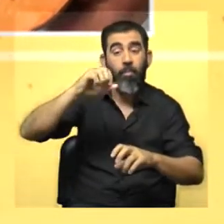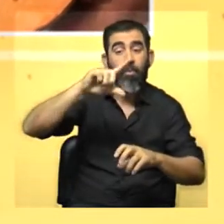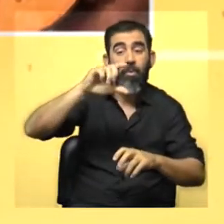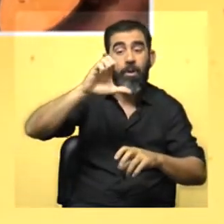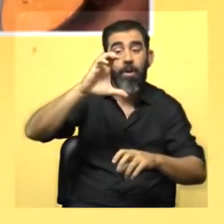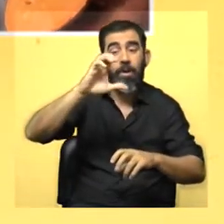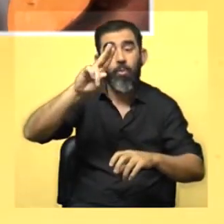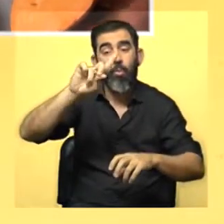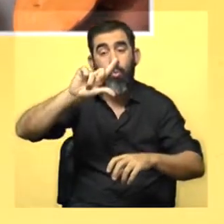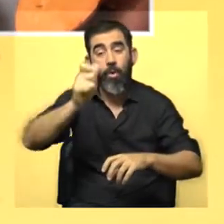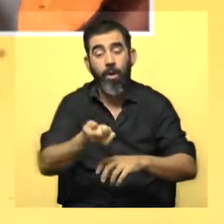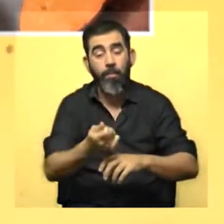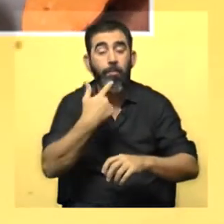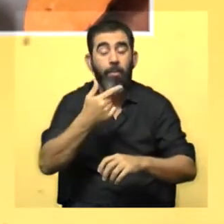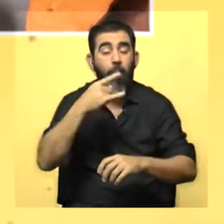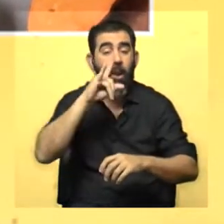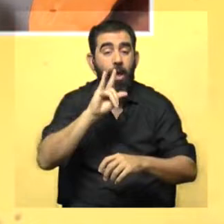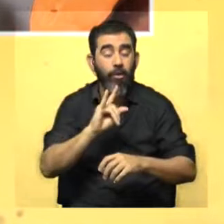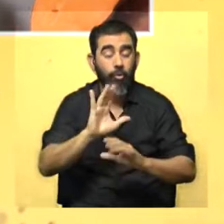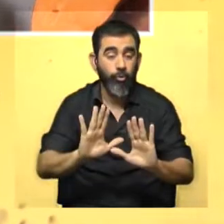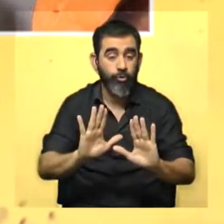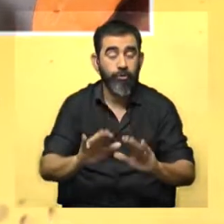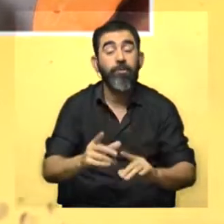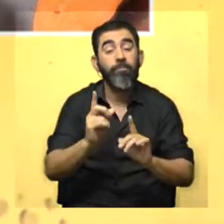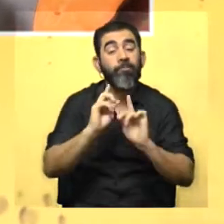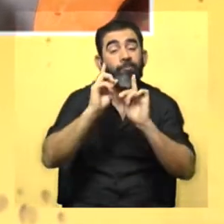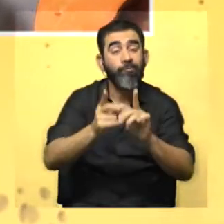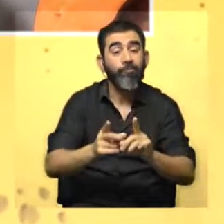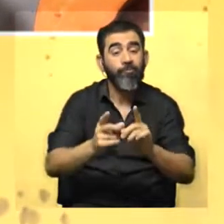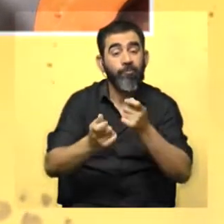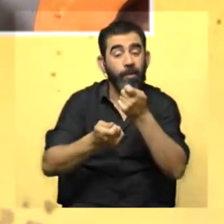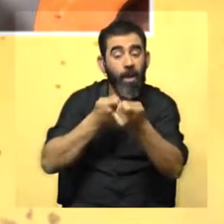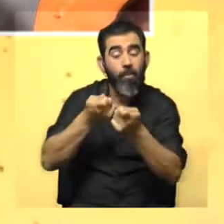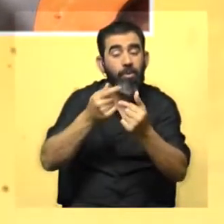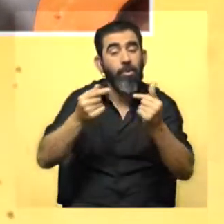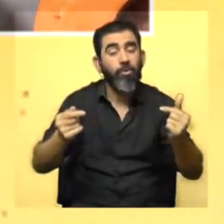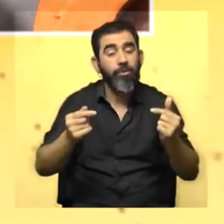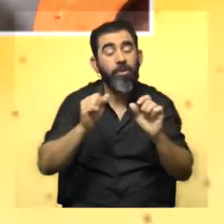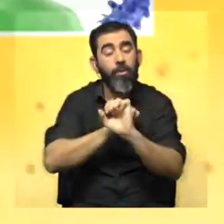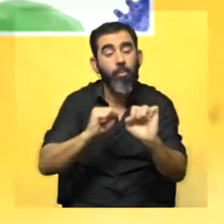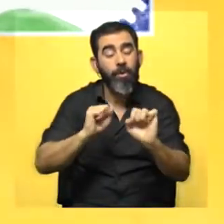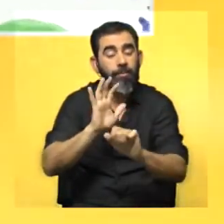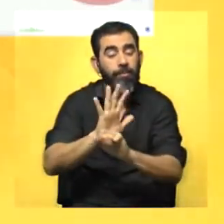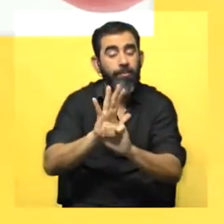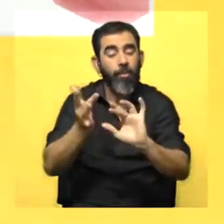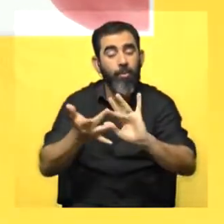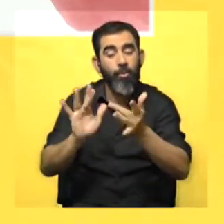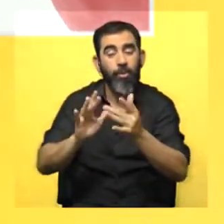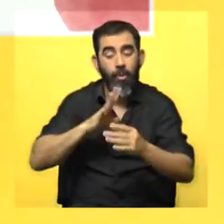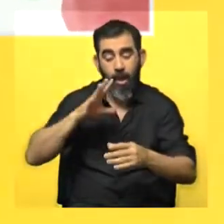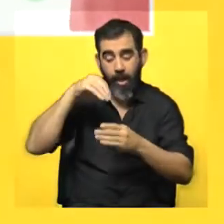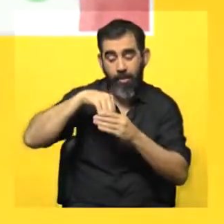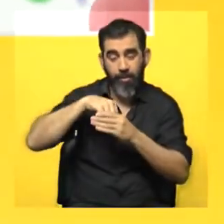recién de la lactosa degradada, pero también van a aportar estos microorganismos que van a poder dialogar con los que tenemos